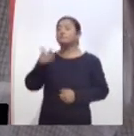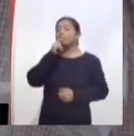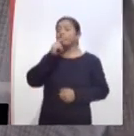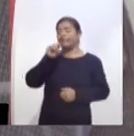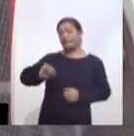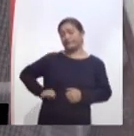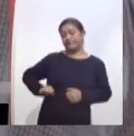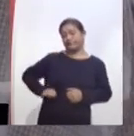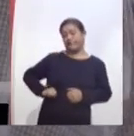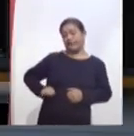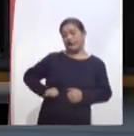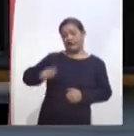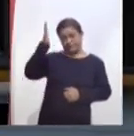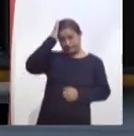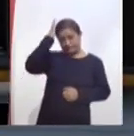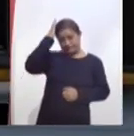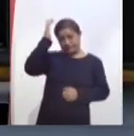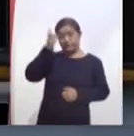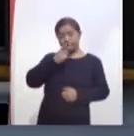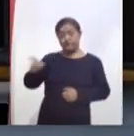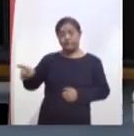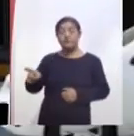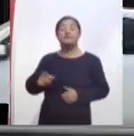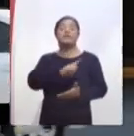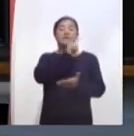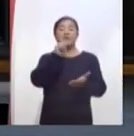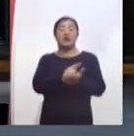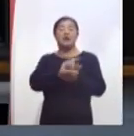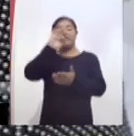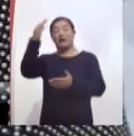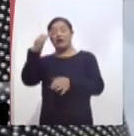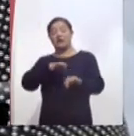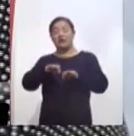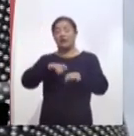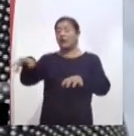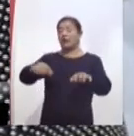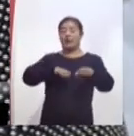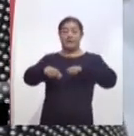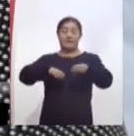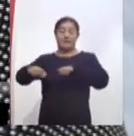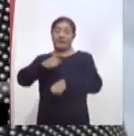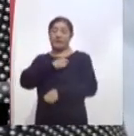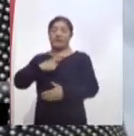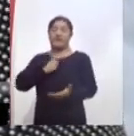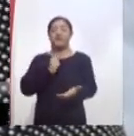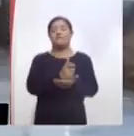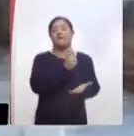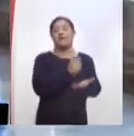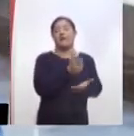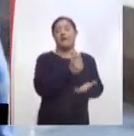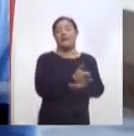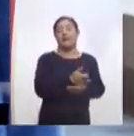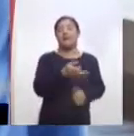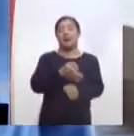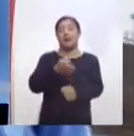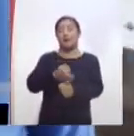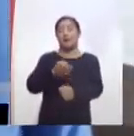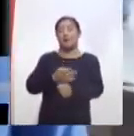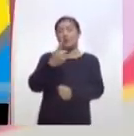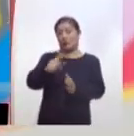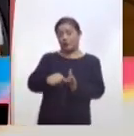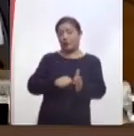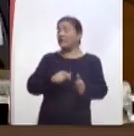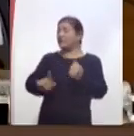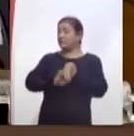Salud señalaron que, de acuerdo con la Ley Federal del Trabajo, las empresas están obligadas a pagar el sueldo a sus trabajadores durante este mes de